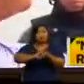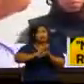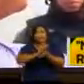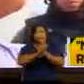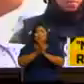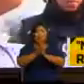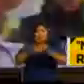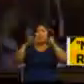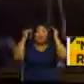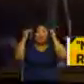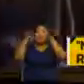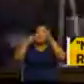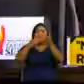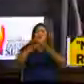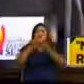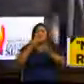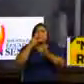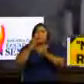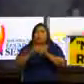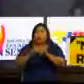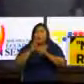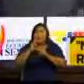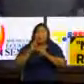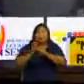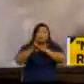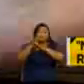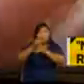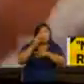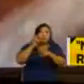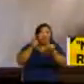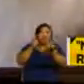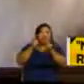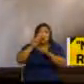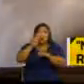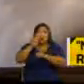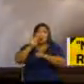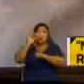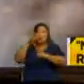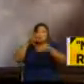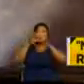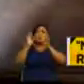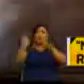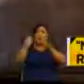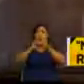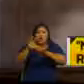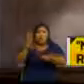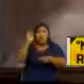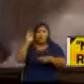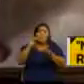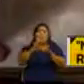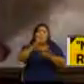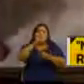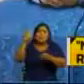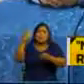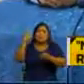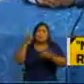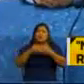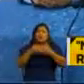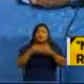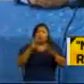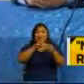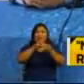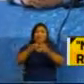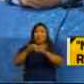de acero. Sin embargo, en el allanamiento realizado el pasado 28 de diciembre, se encontró más de $100,000 en efectivo encaletados, entre